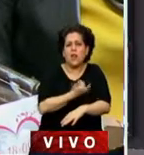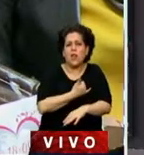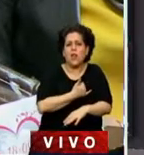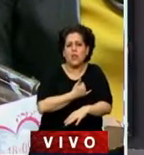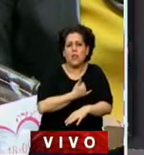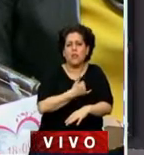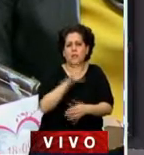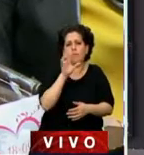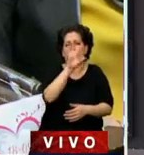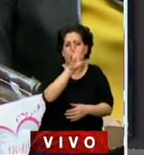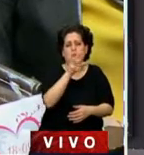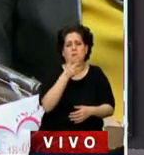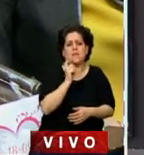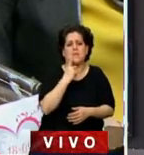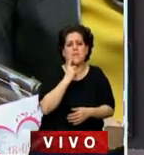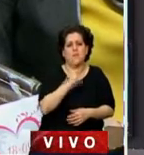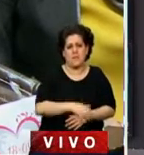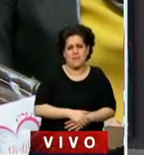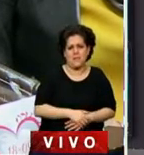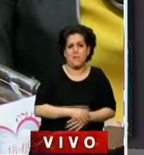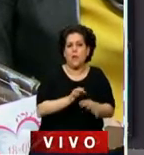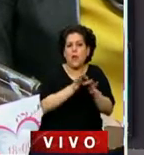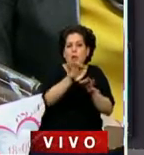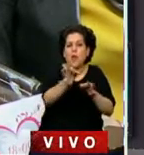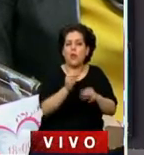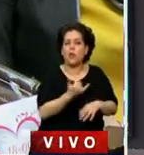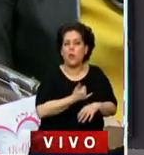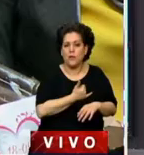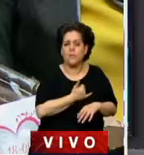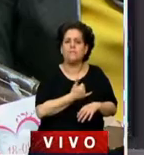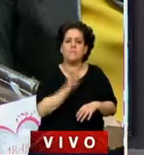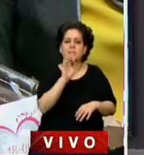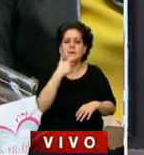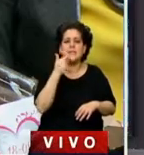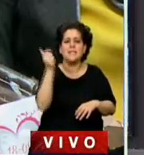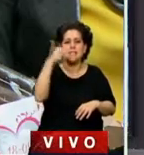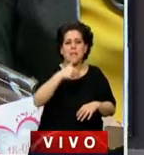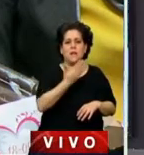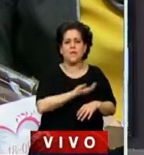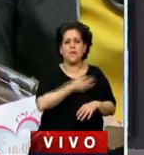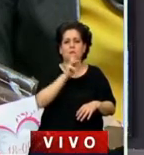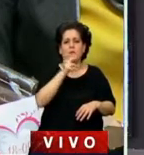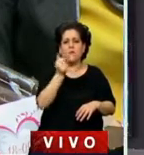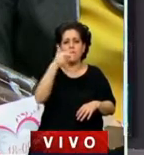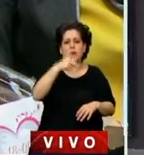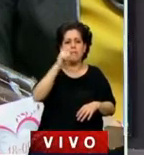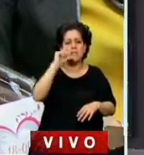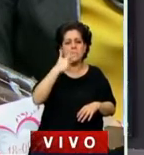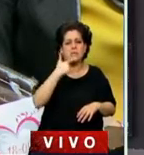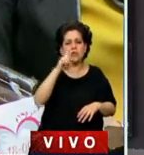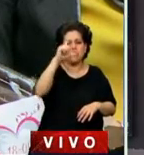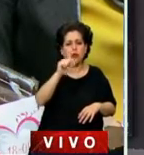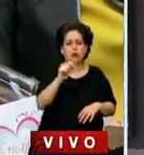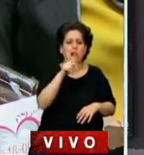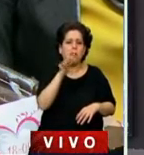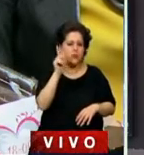subsanado porque a pedido del Frente Todo se logró incluir también partidas específicas que